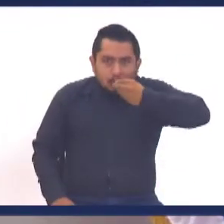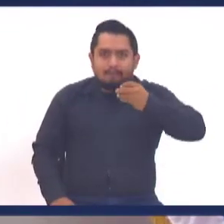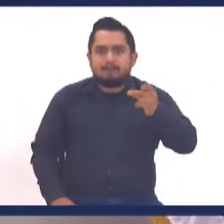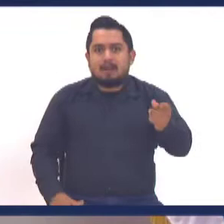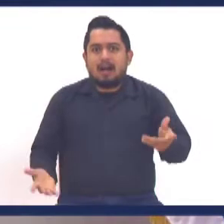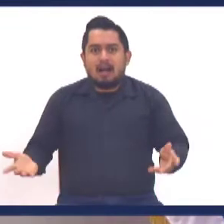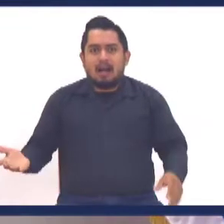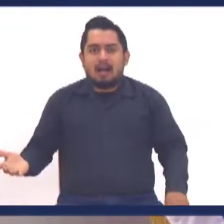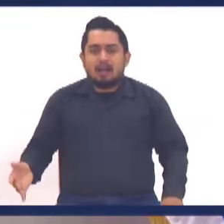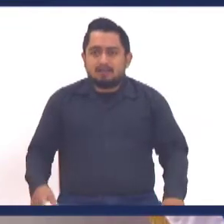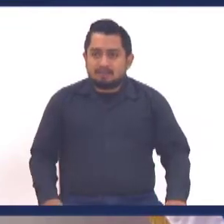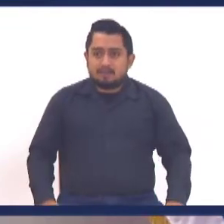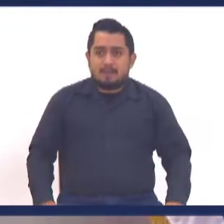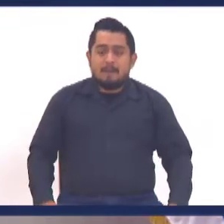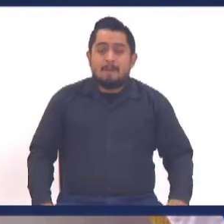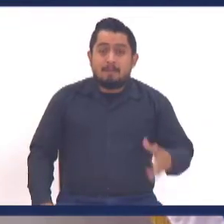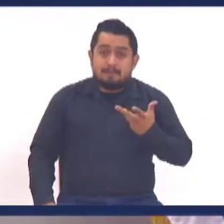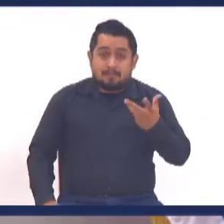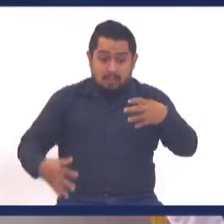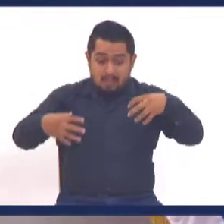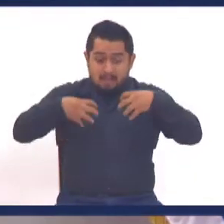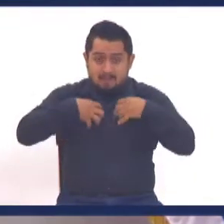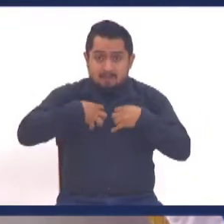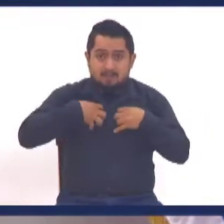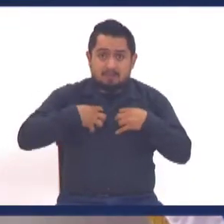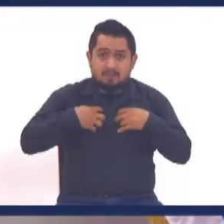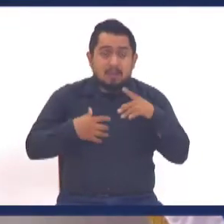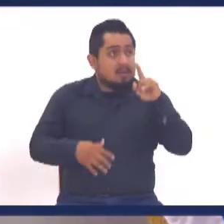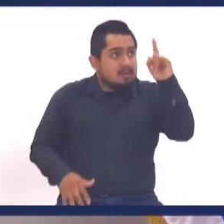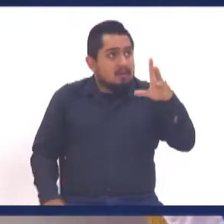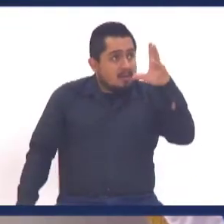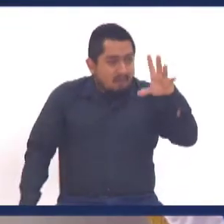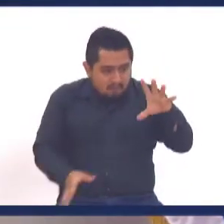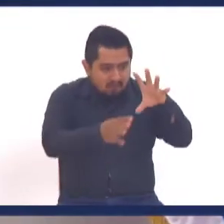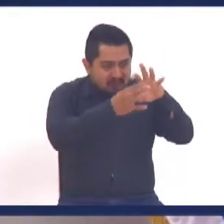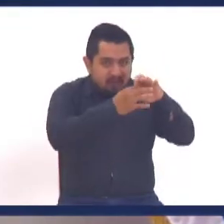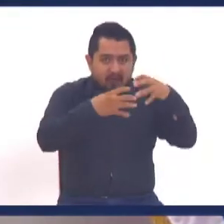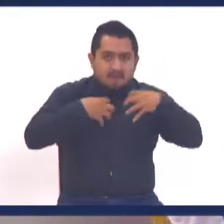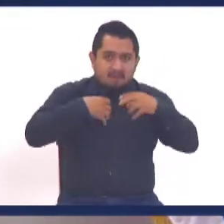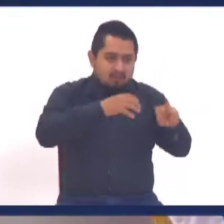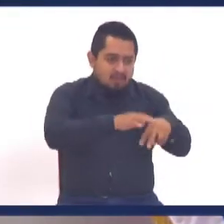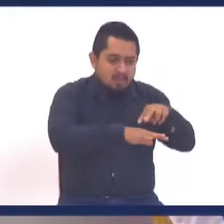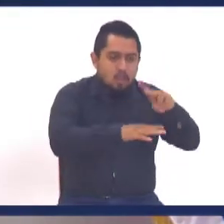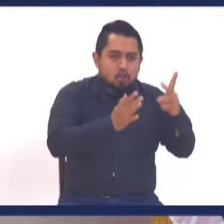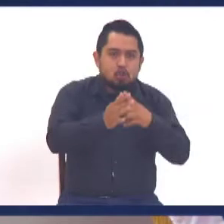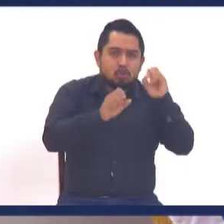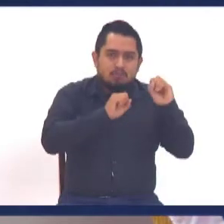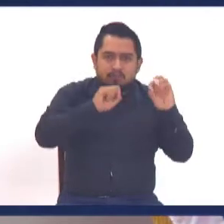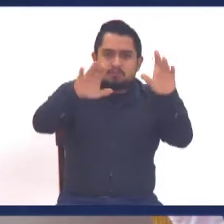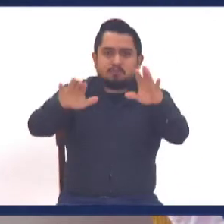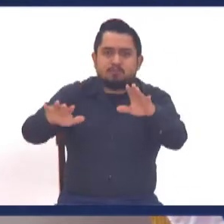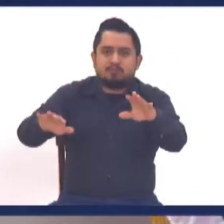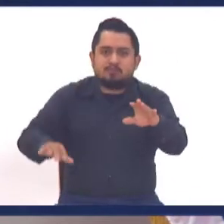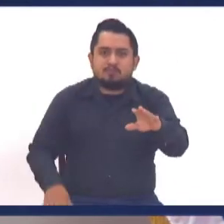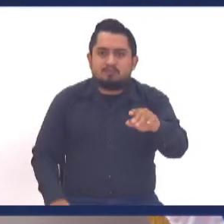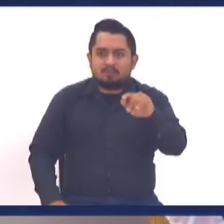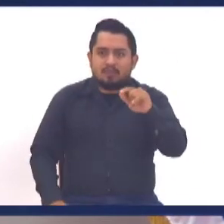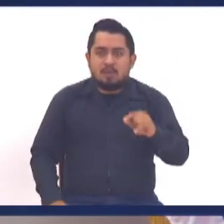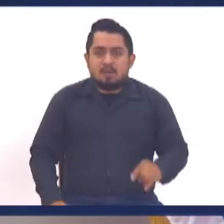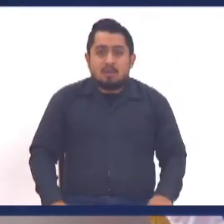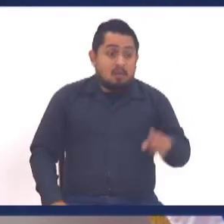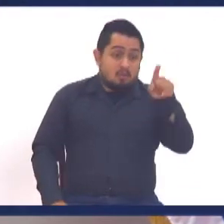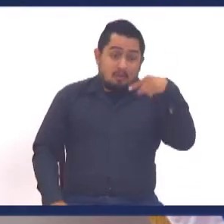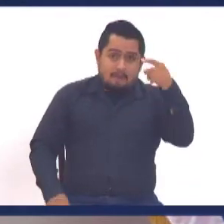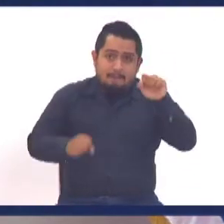ok cuando nosotros estamos vivos y venimos a la resurrección de cristo que no es una doble porción la porción de cuando